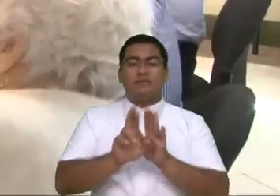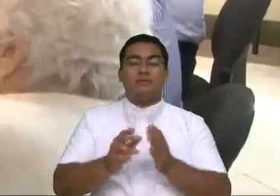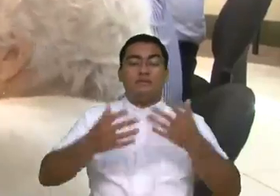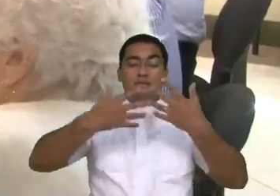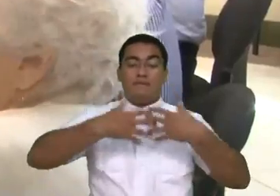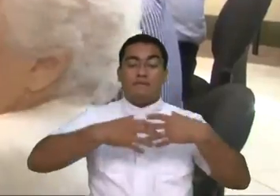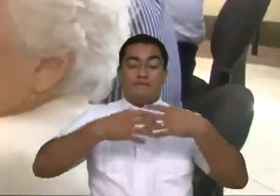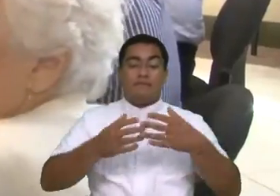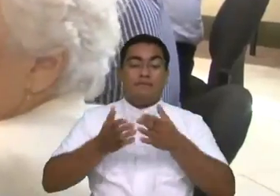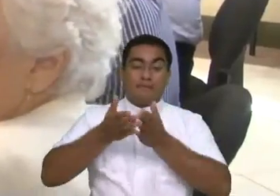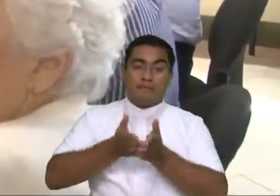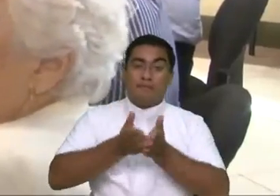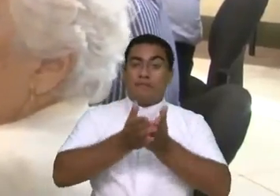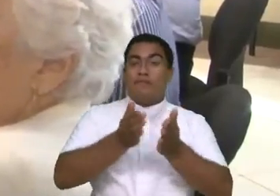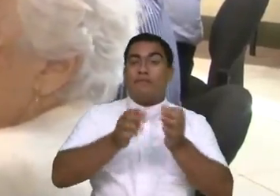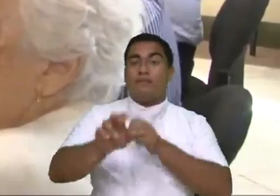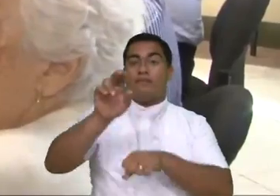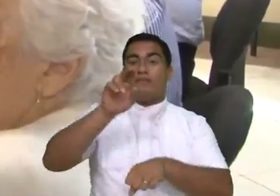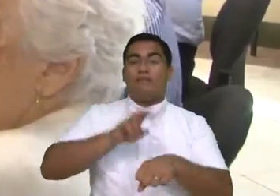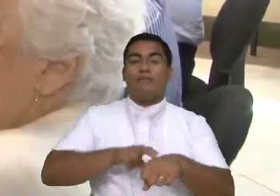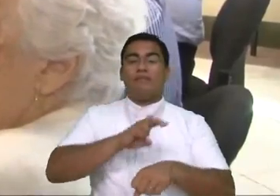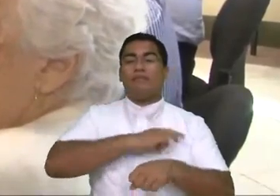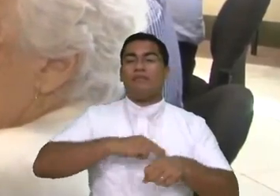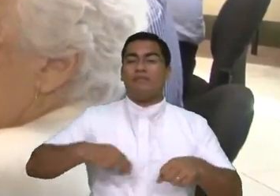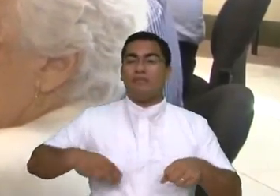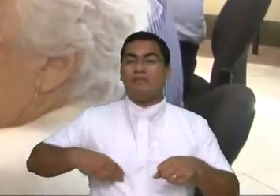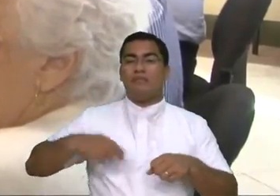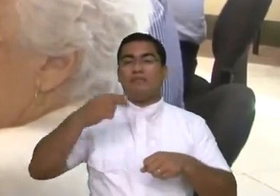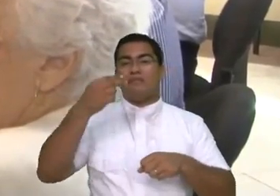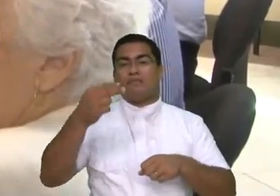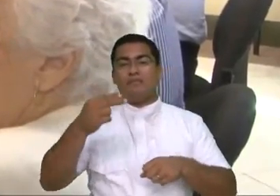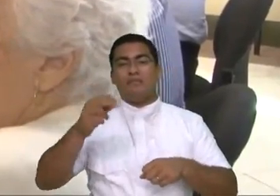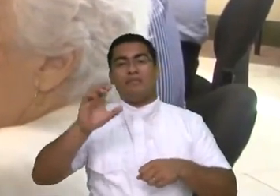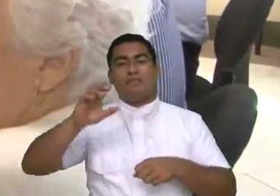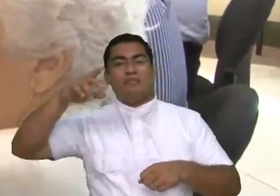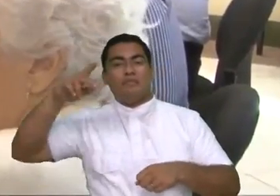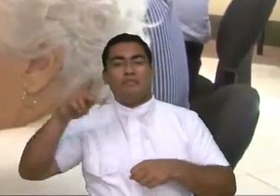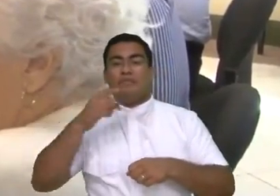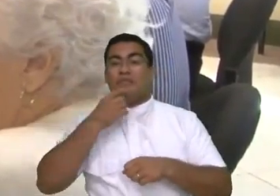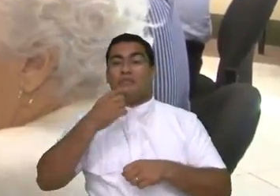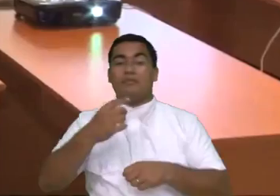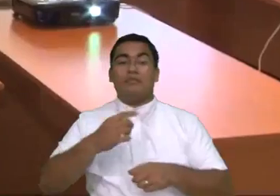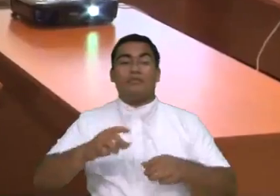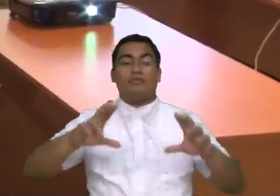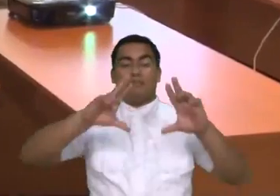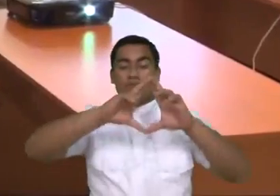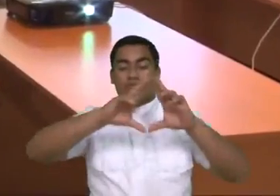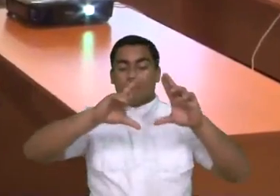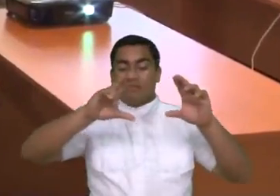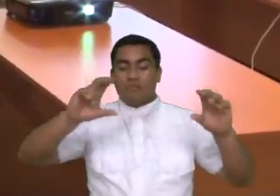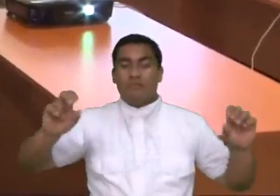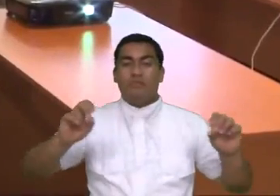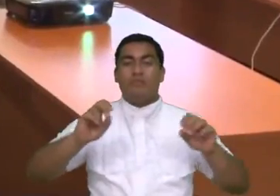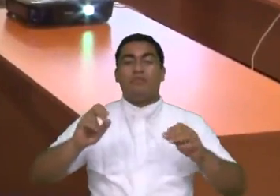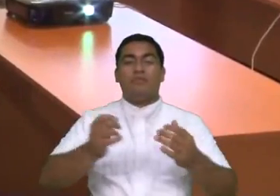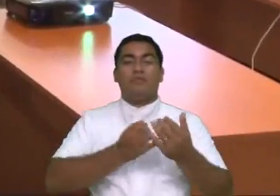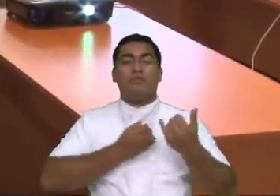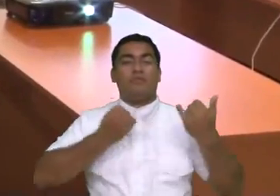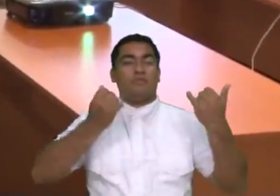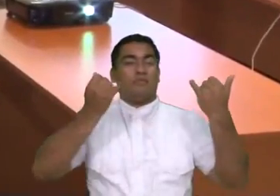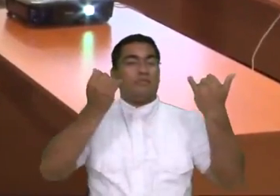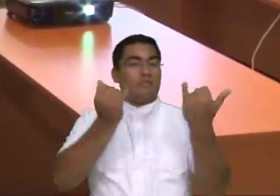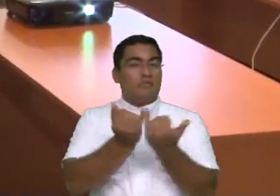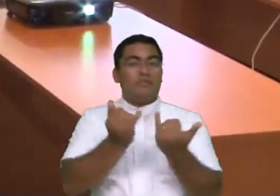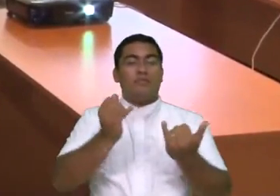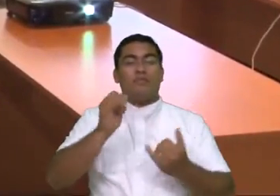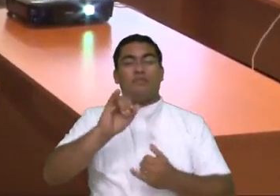INTUR, INIFON, Ministerios de Hacienda, del Medio Ambiente y de Transporte, Procuraduría General de la República, Instituto de Protección y